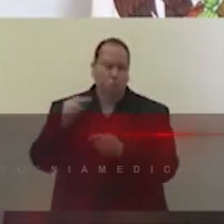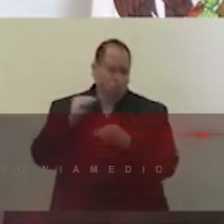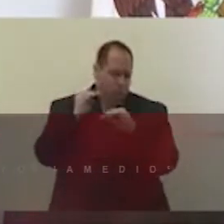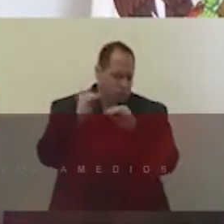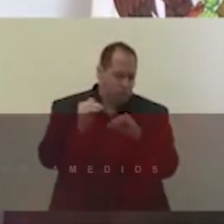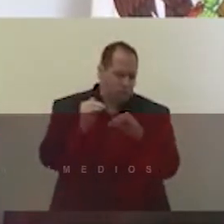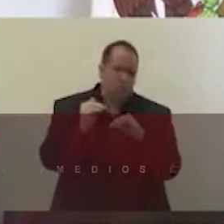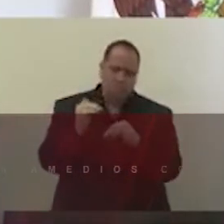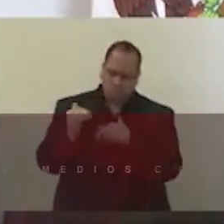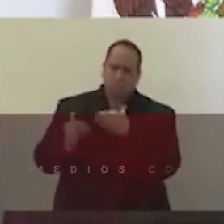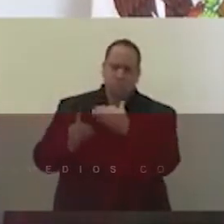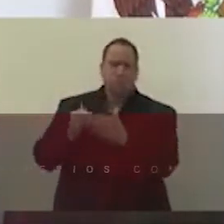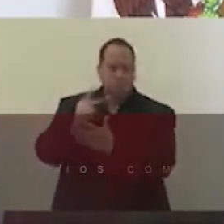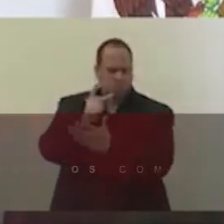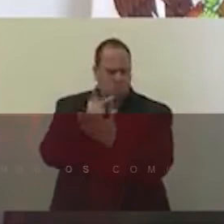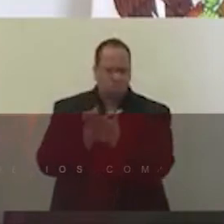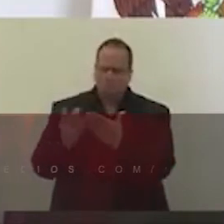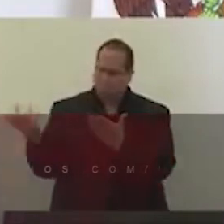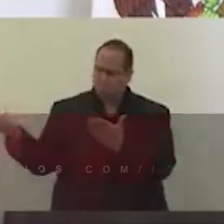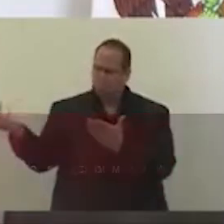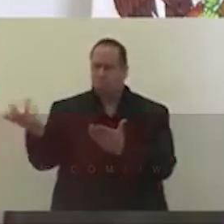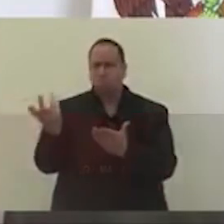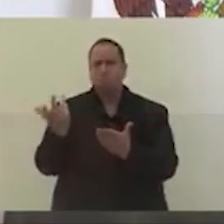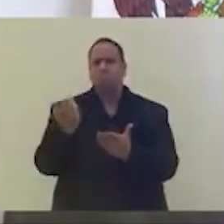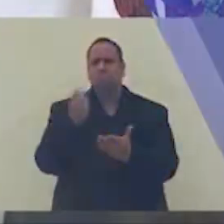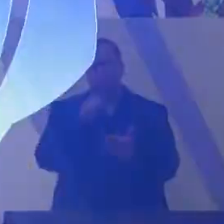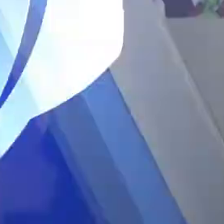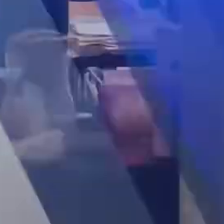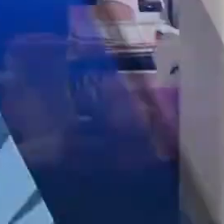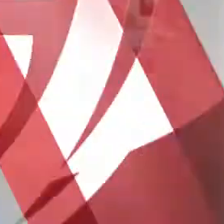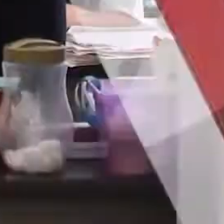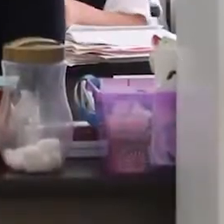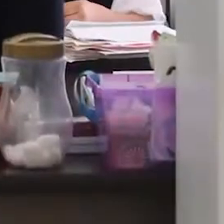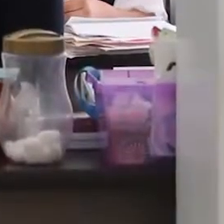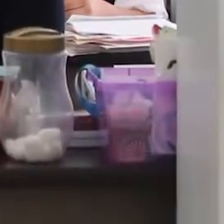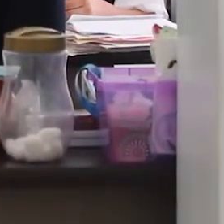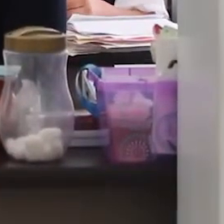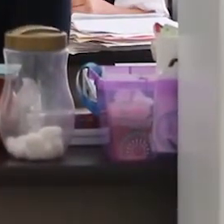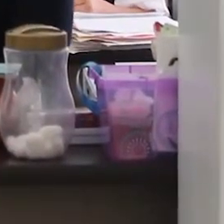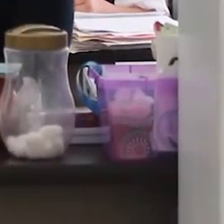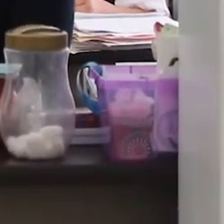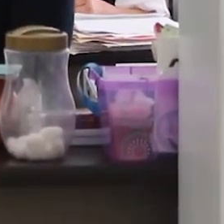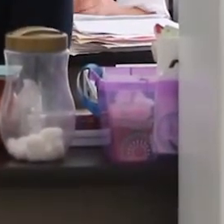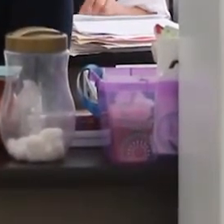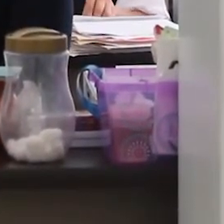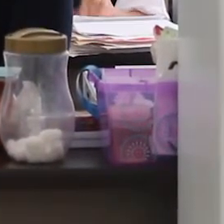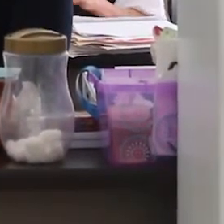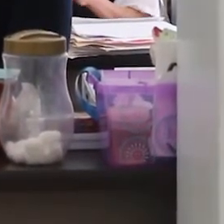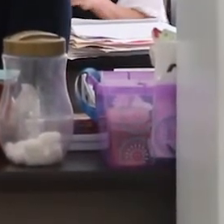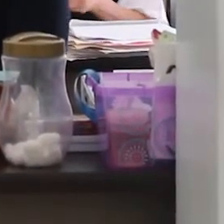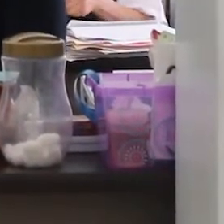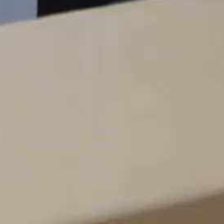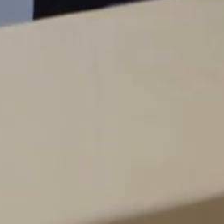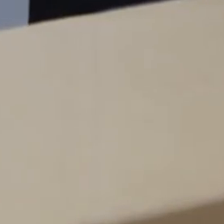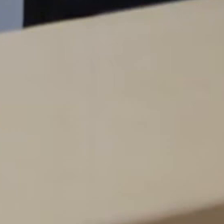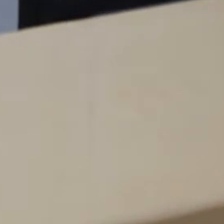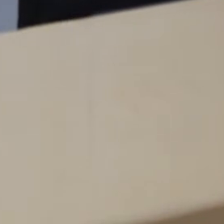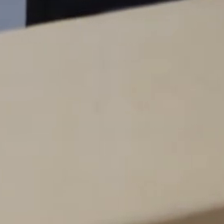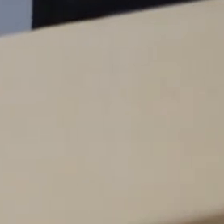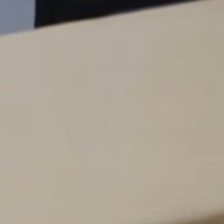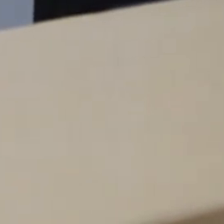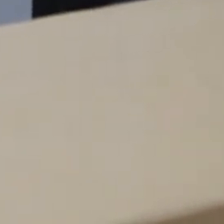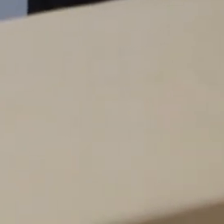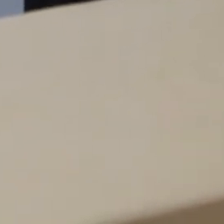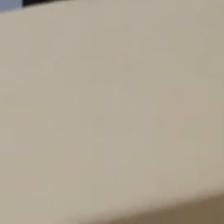limitante y hemos podido llevar a cabo el programa tal y como lo exige la ley. El secretario de Salud explicó que el área de psicología atiende de